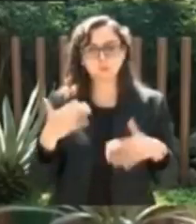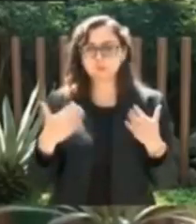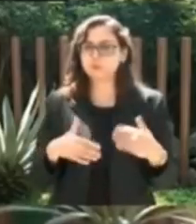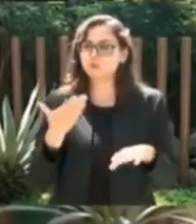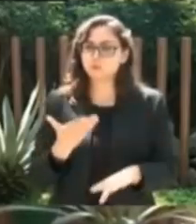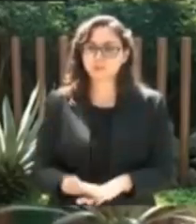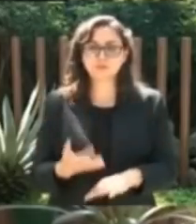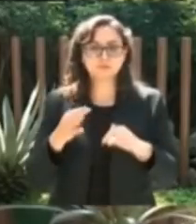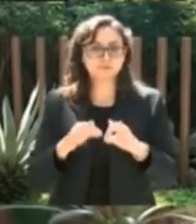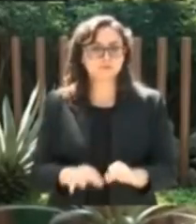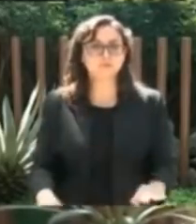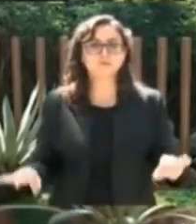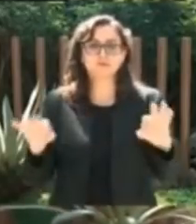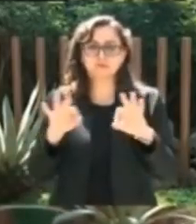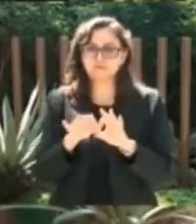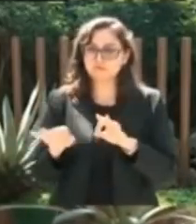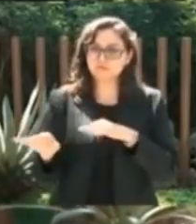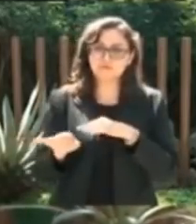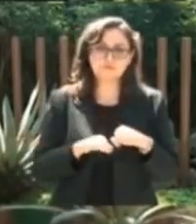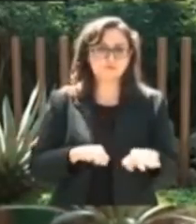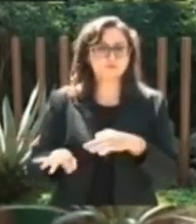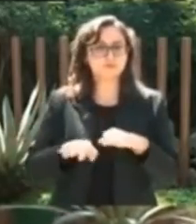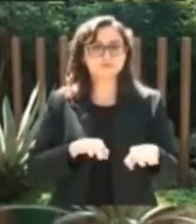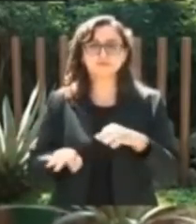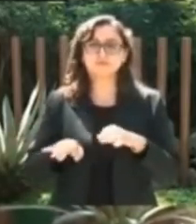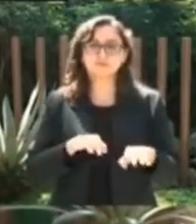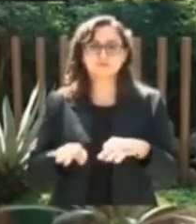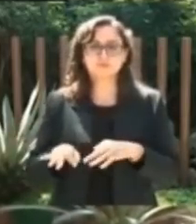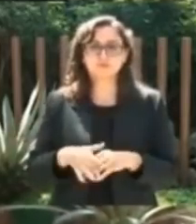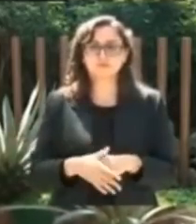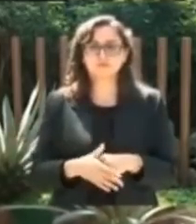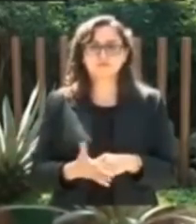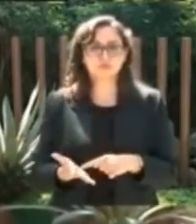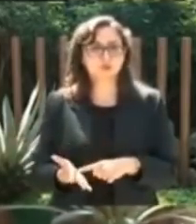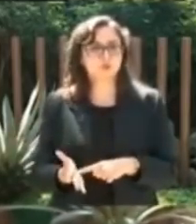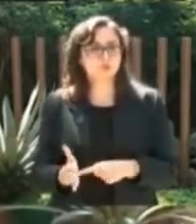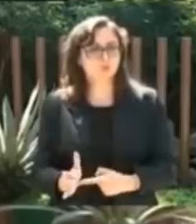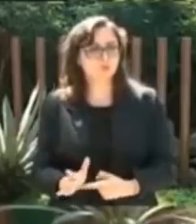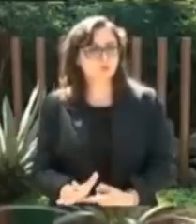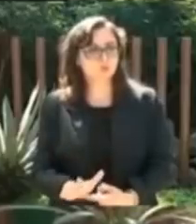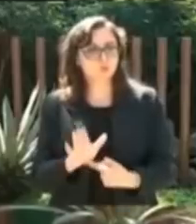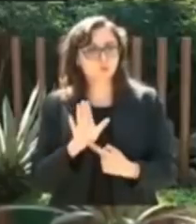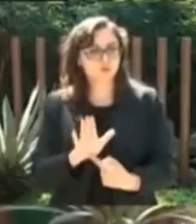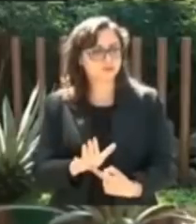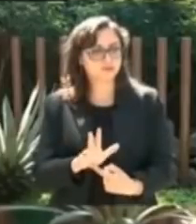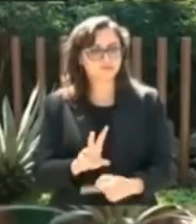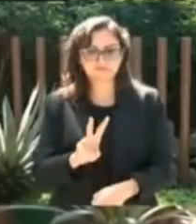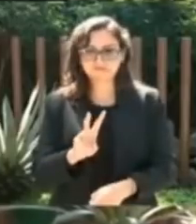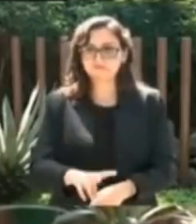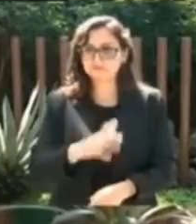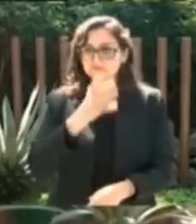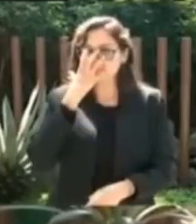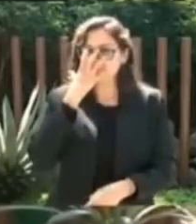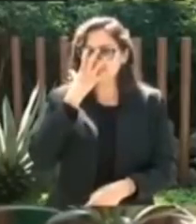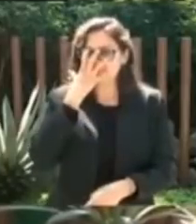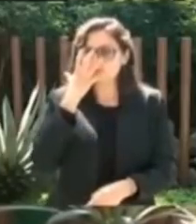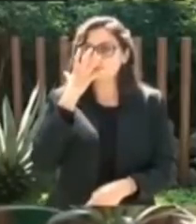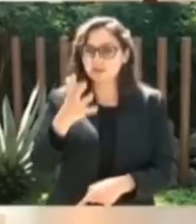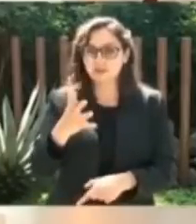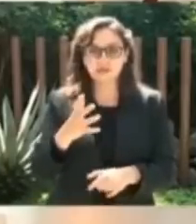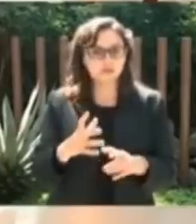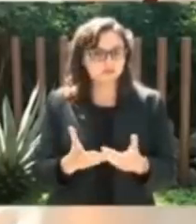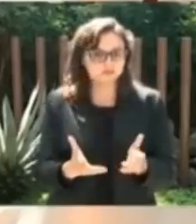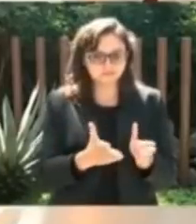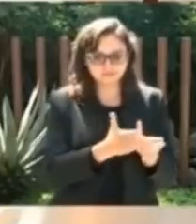importantísimo ese trabajo, que muestra con mucha claridad cómo en el periodo